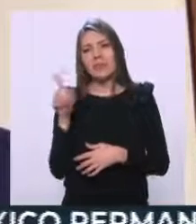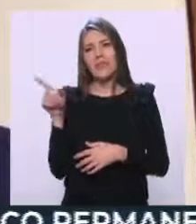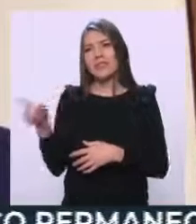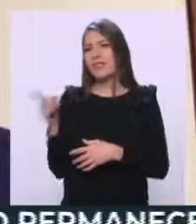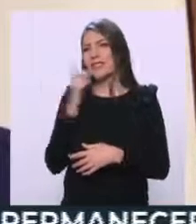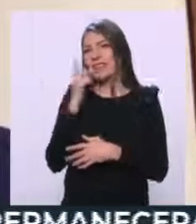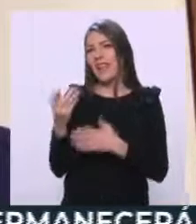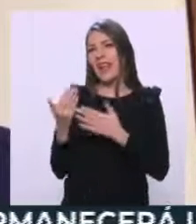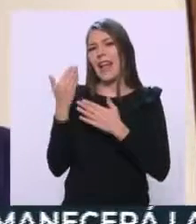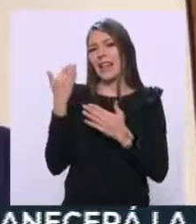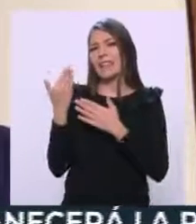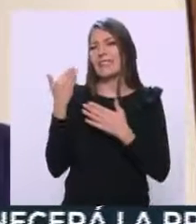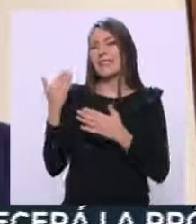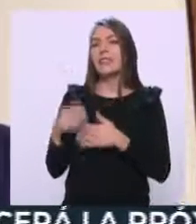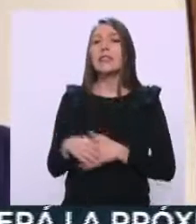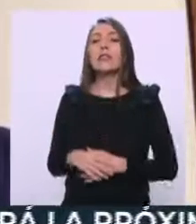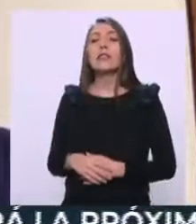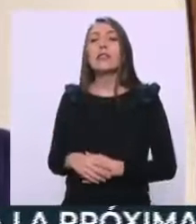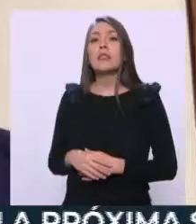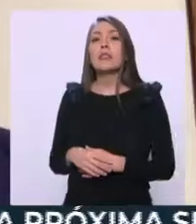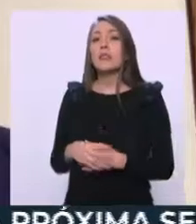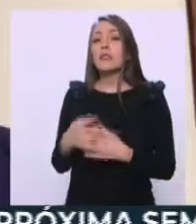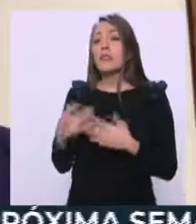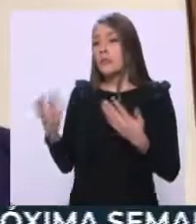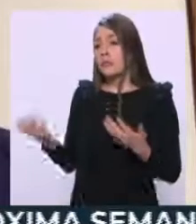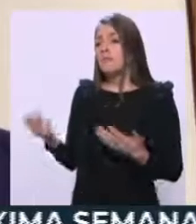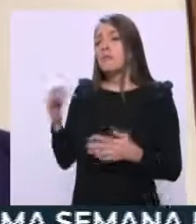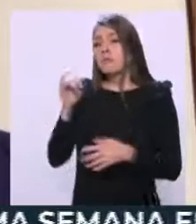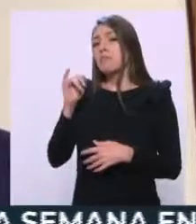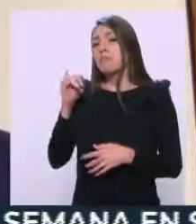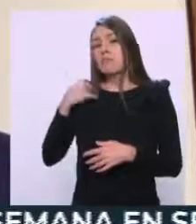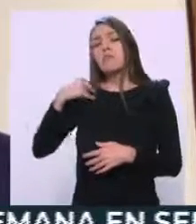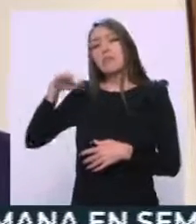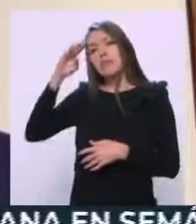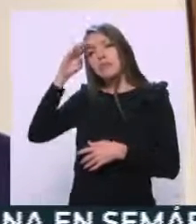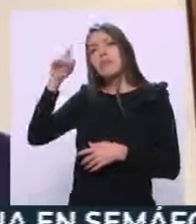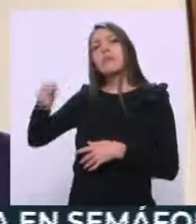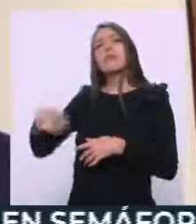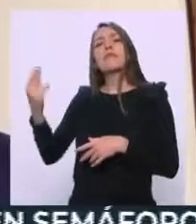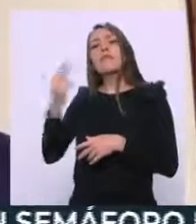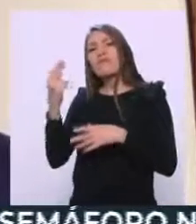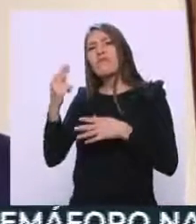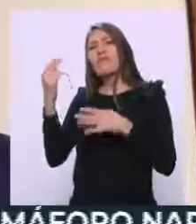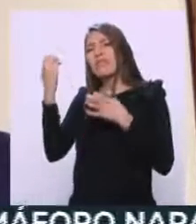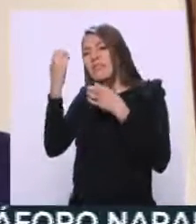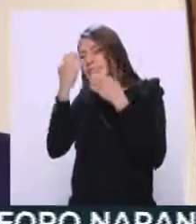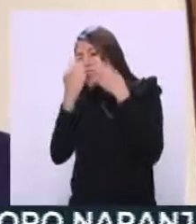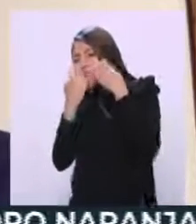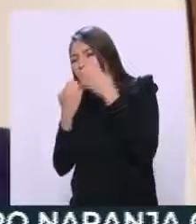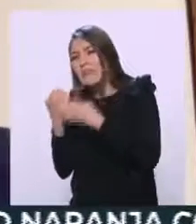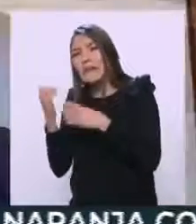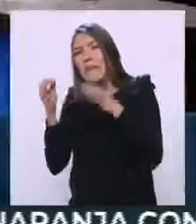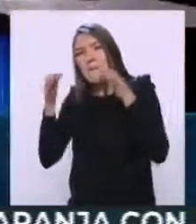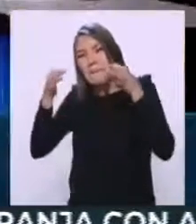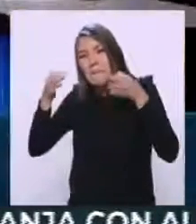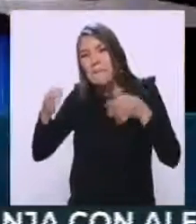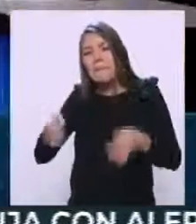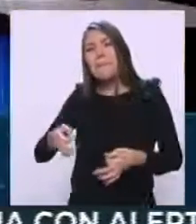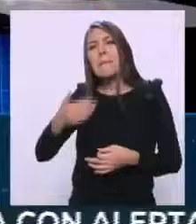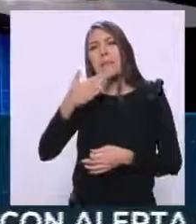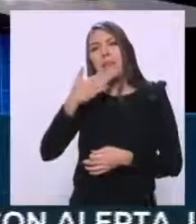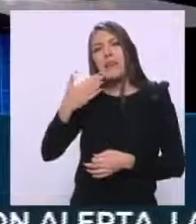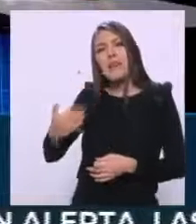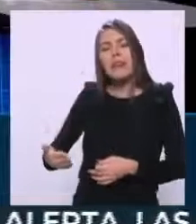esta entrevista, Juan. Entonces, sí me parece que tenemos que analizarlo con un poco más de detenimiento, sin